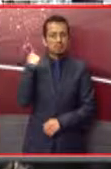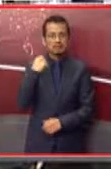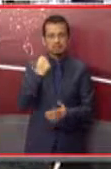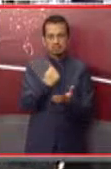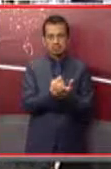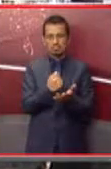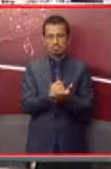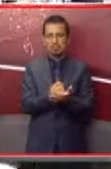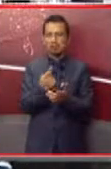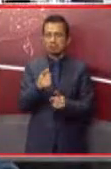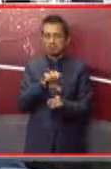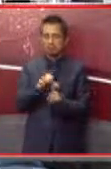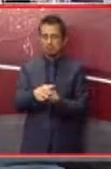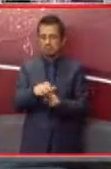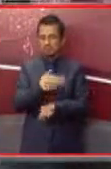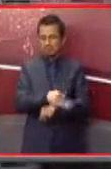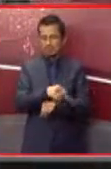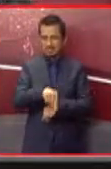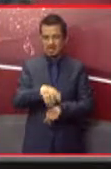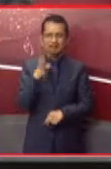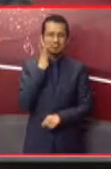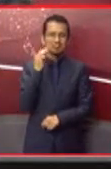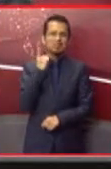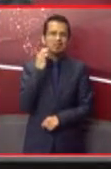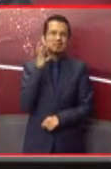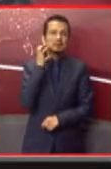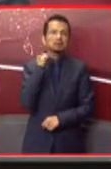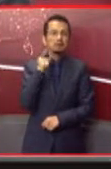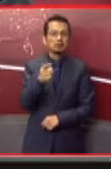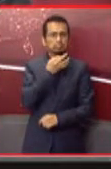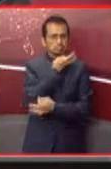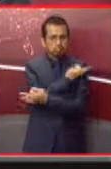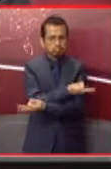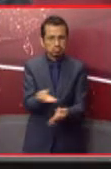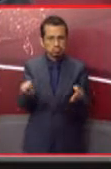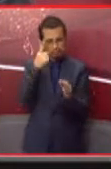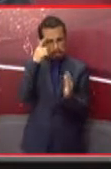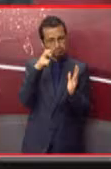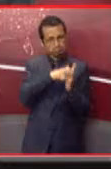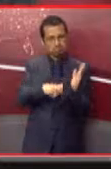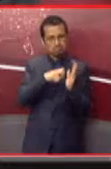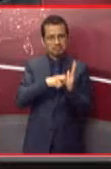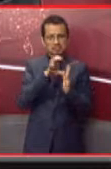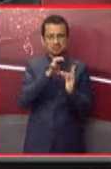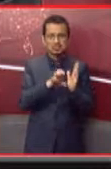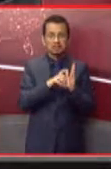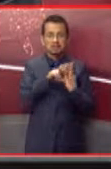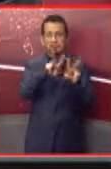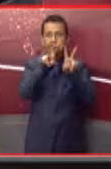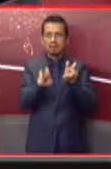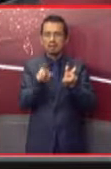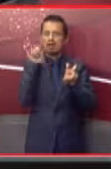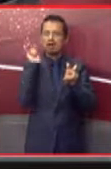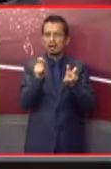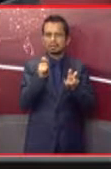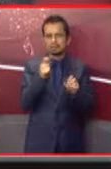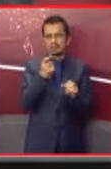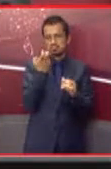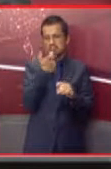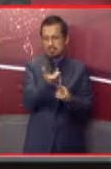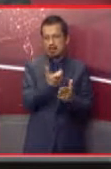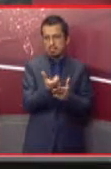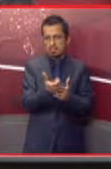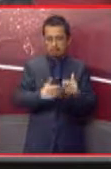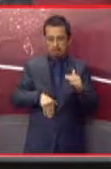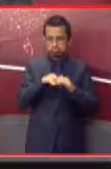Tamaulipas, la Comisión Permanente del Congreso de la Unión hizo la declaratoria de reforma constitucional en materia de desindexación del salario mínimo.